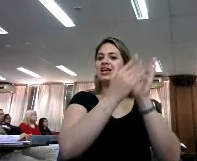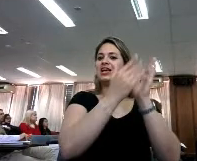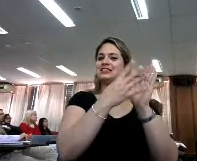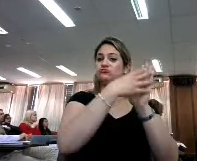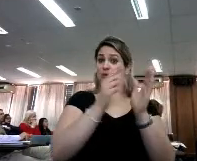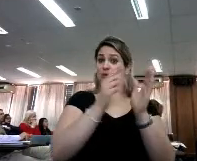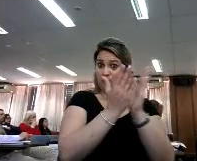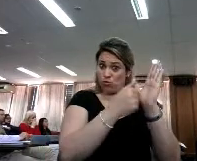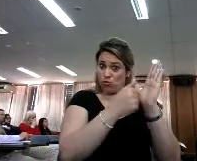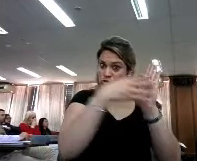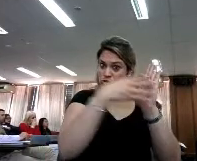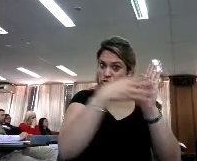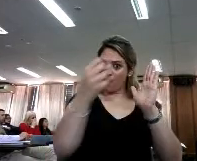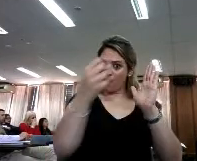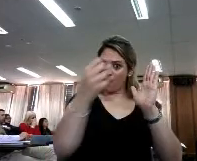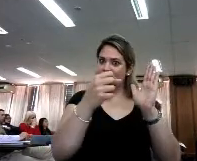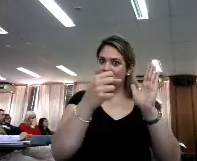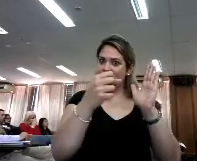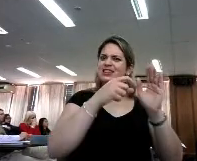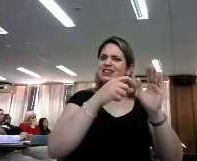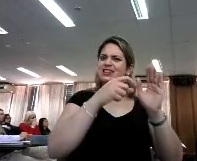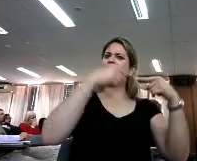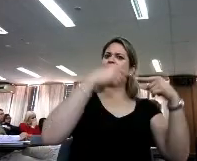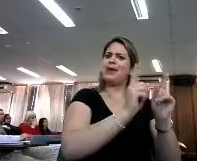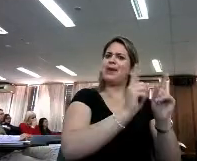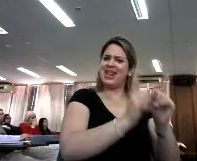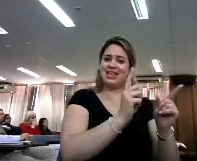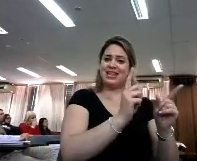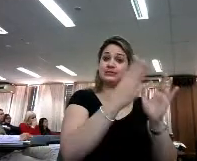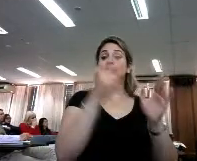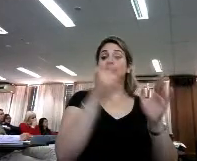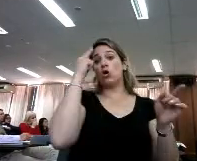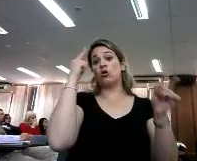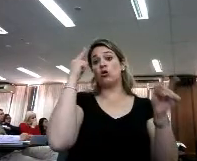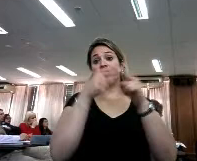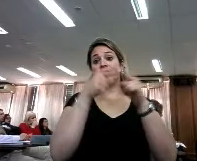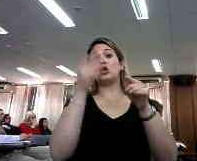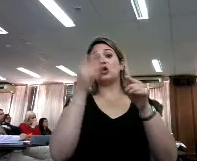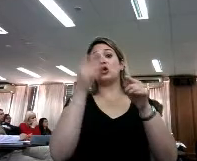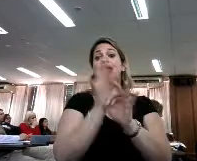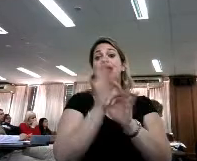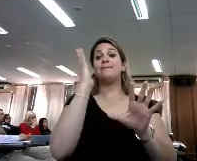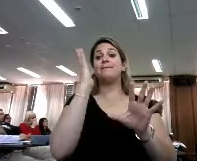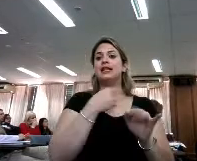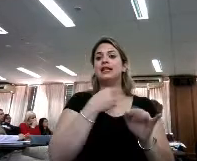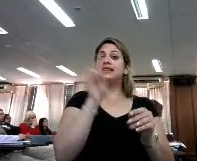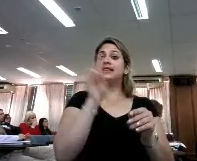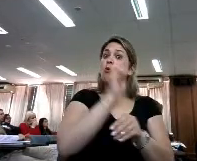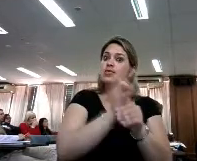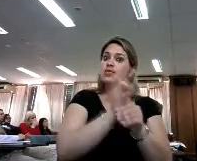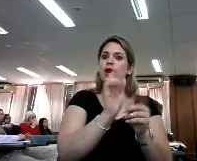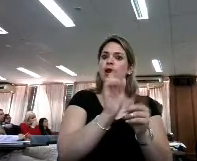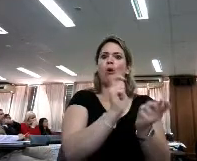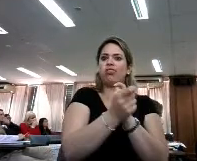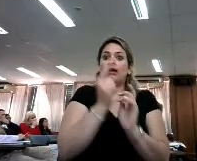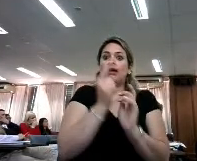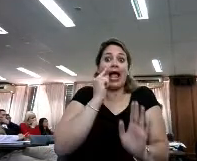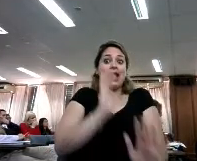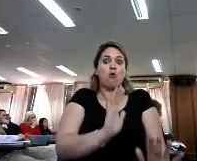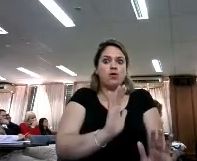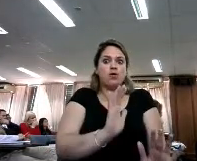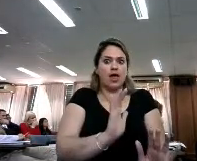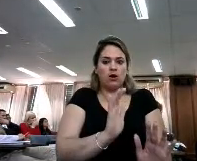encuentre en la colección permanente de la biblioteca con fin específico de preservar y o sustituir la colección